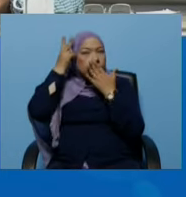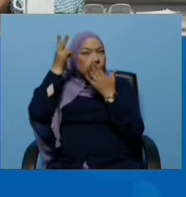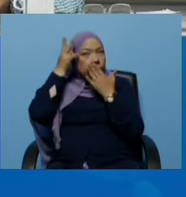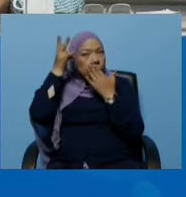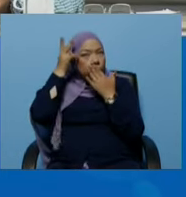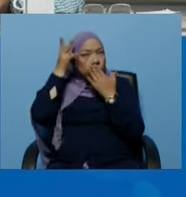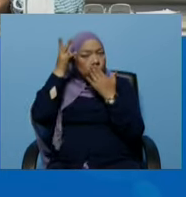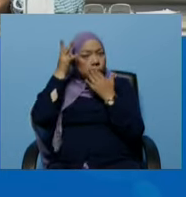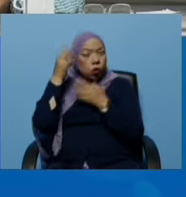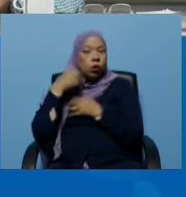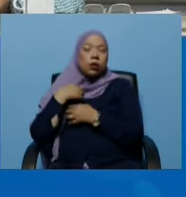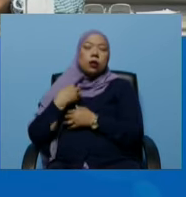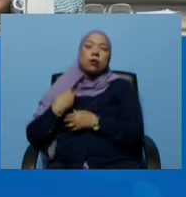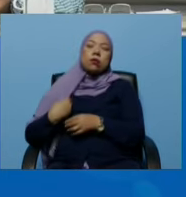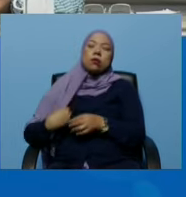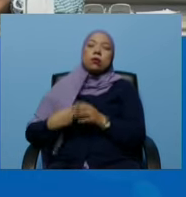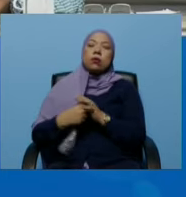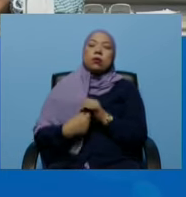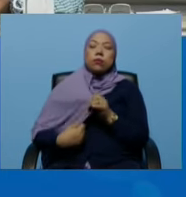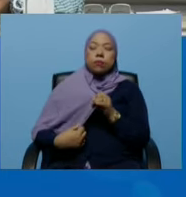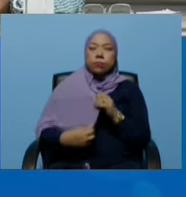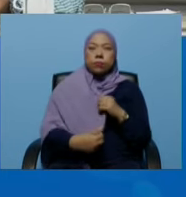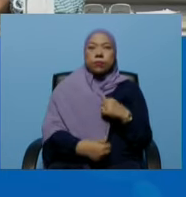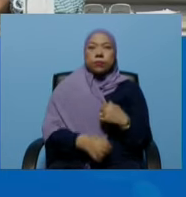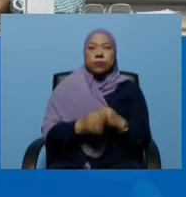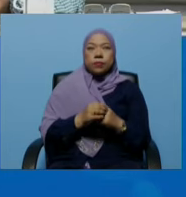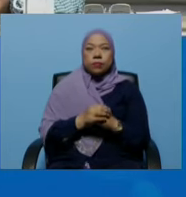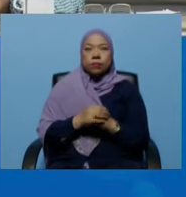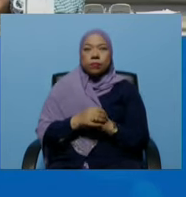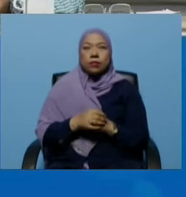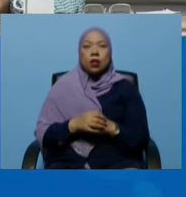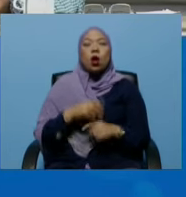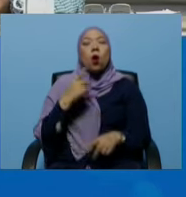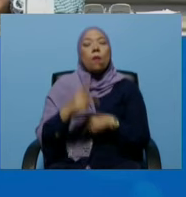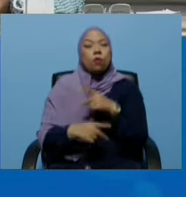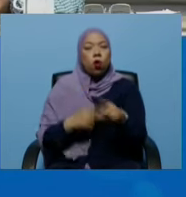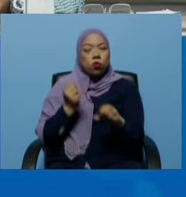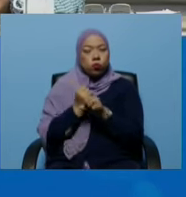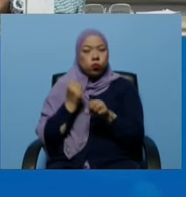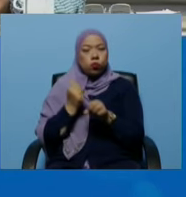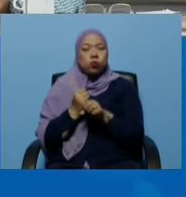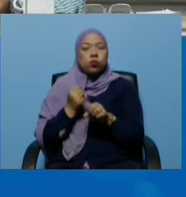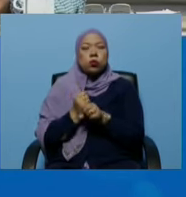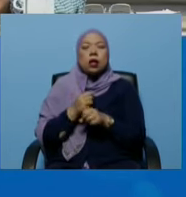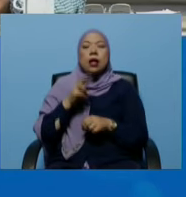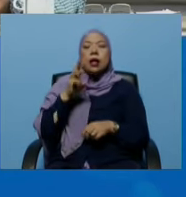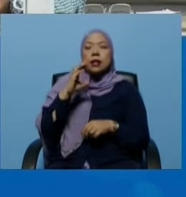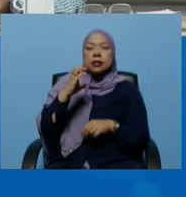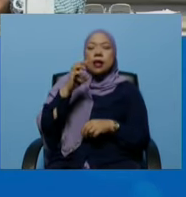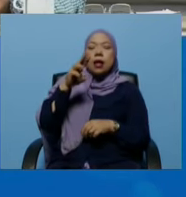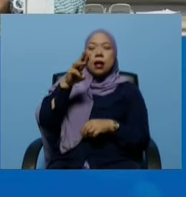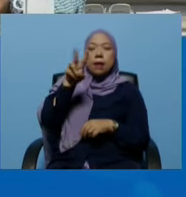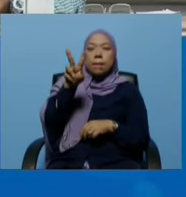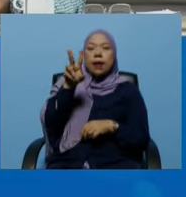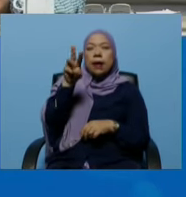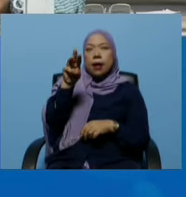zona que arriman su producto a la CBM,